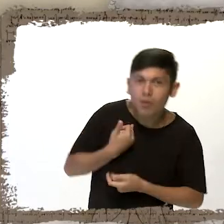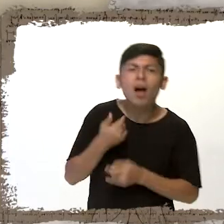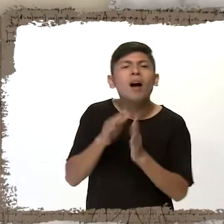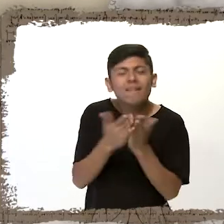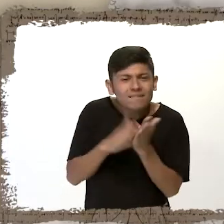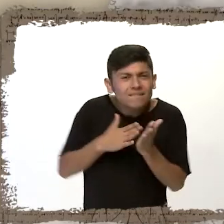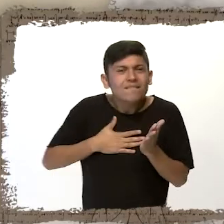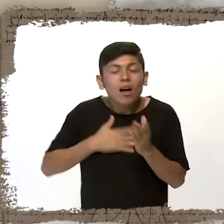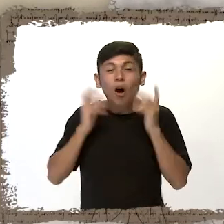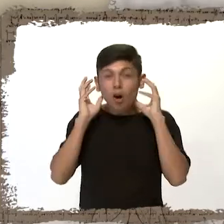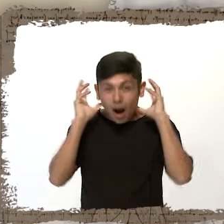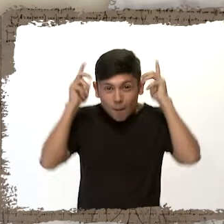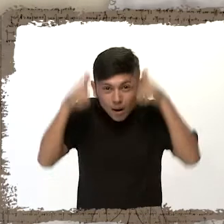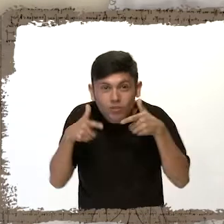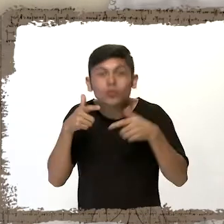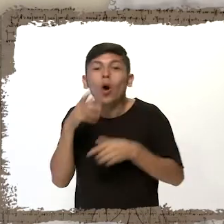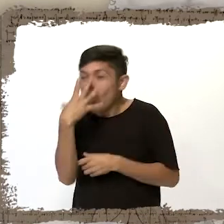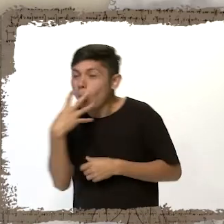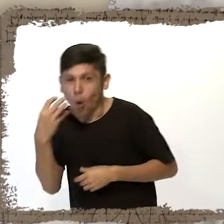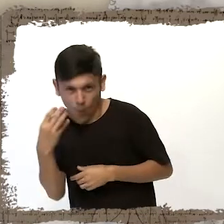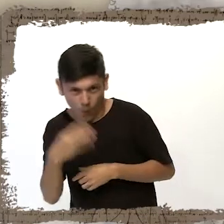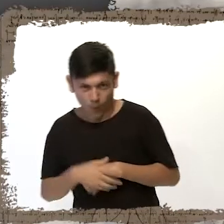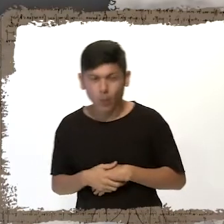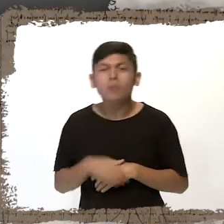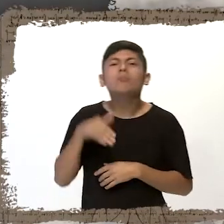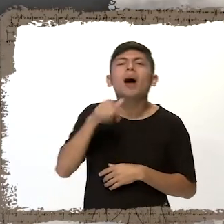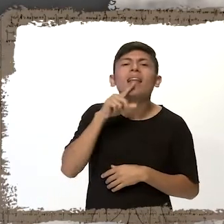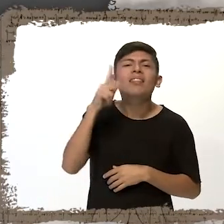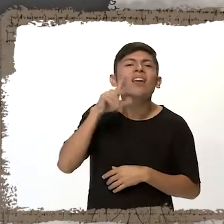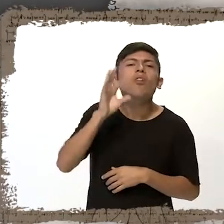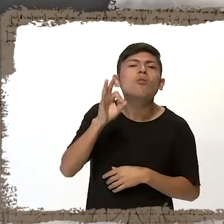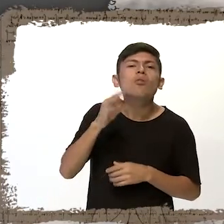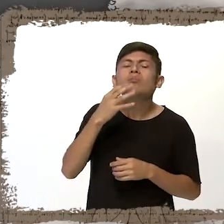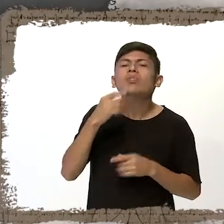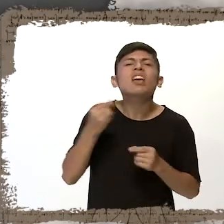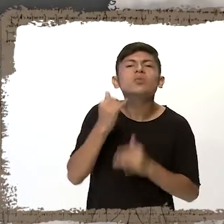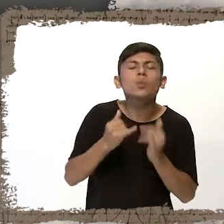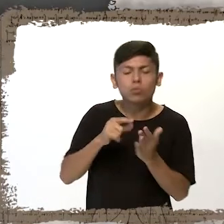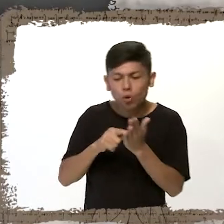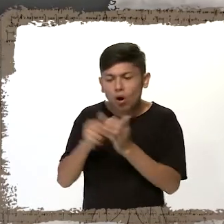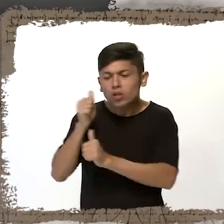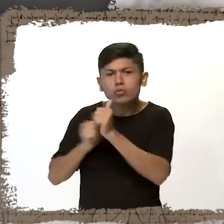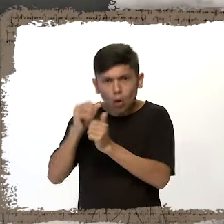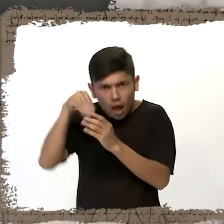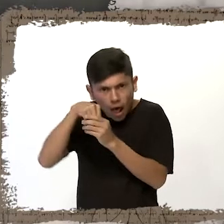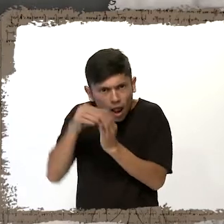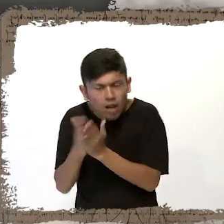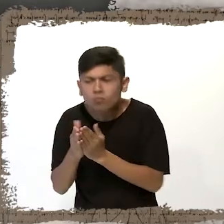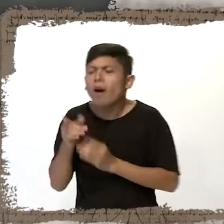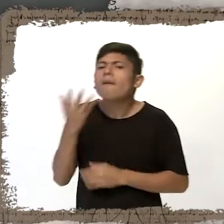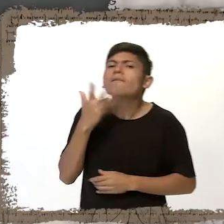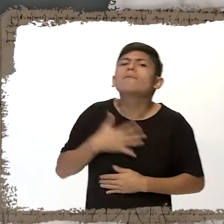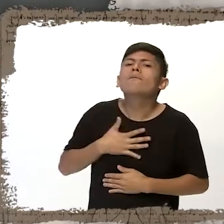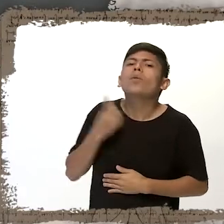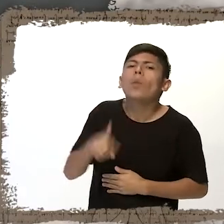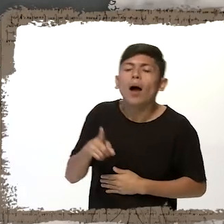cuento favorito es La Caperucita y el Lobo. Mateo, ¿qué es un cuento? Es una historia que viene en un libro.